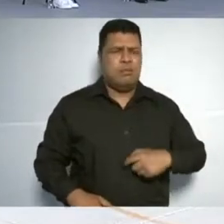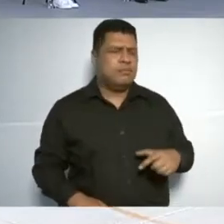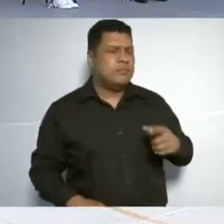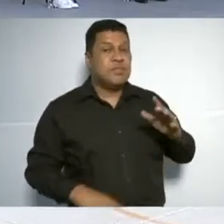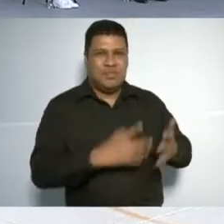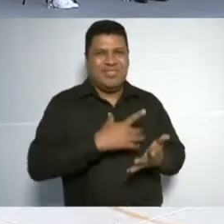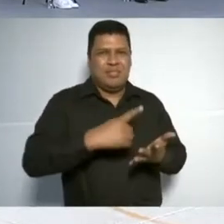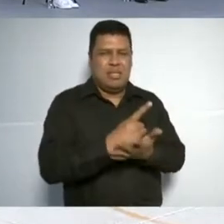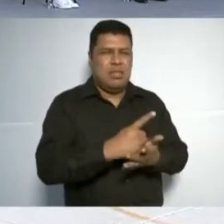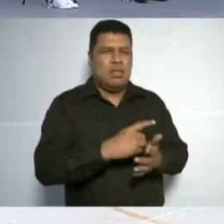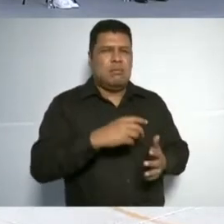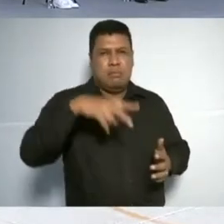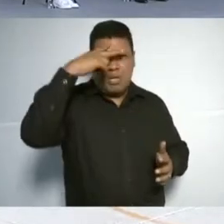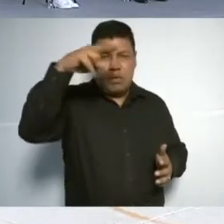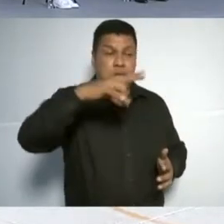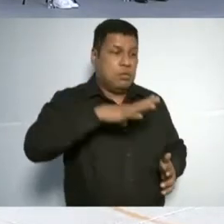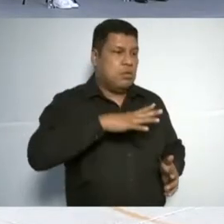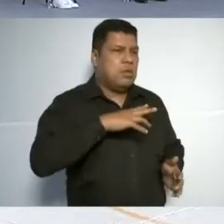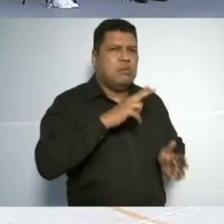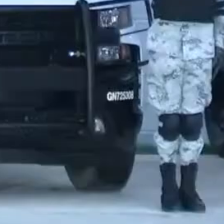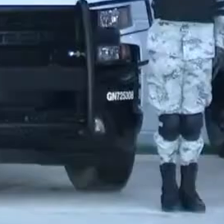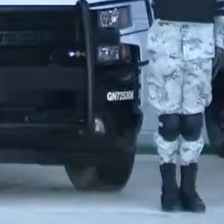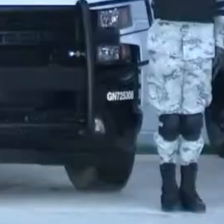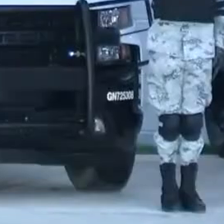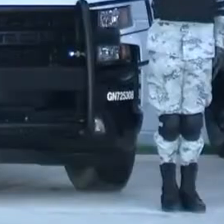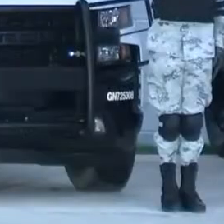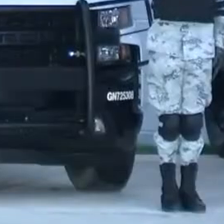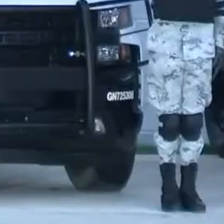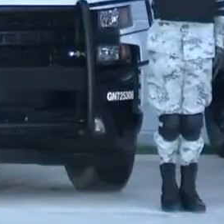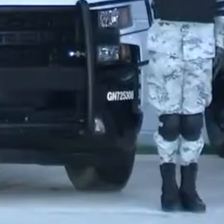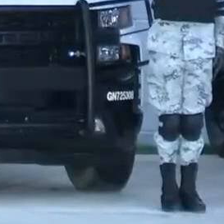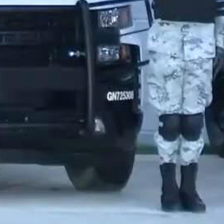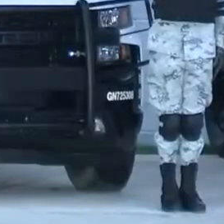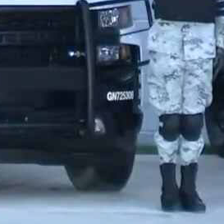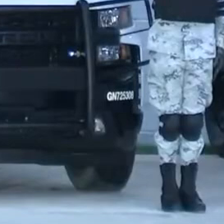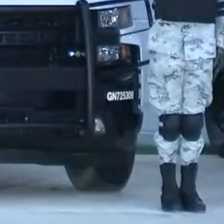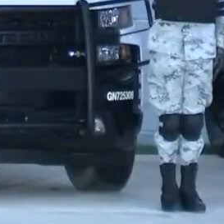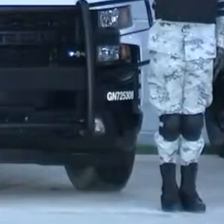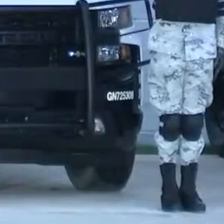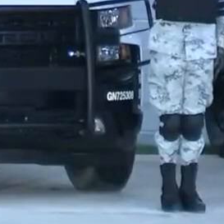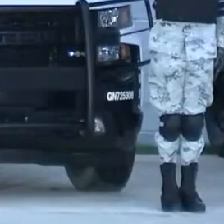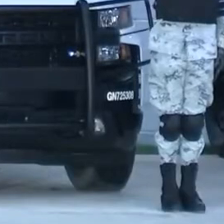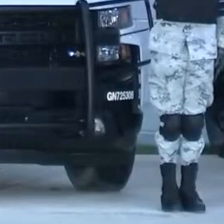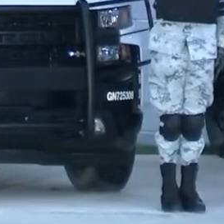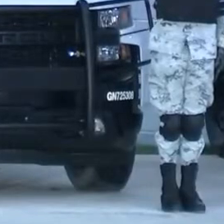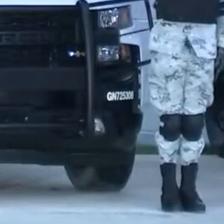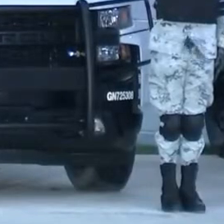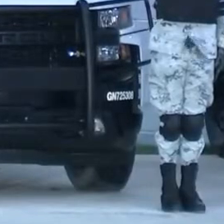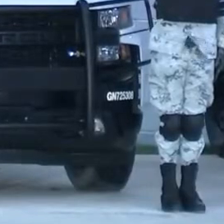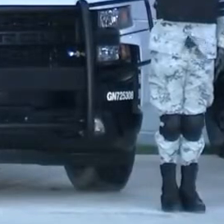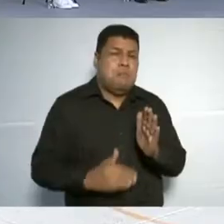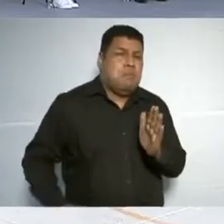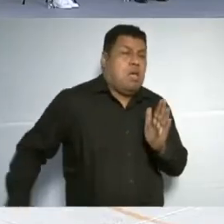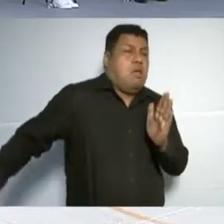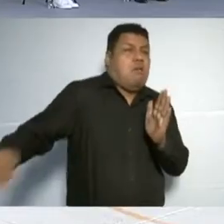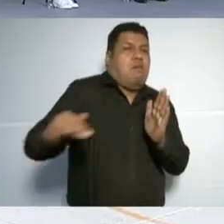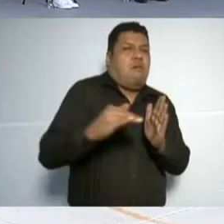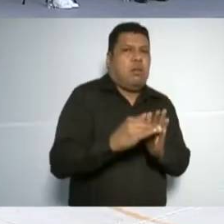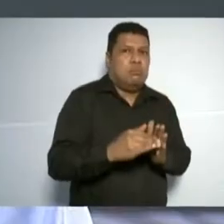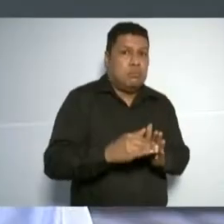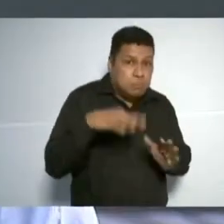estimaron 30 mil millones, ya se llevan ejercidos 65